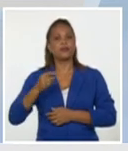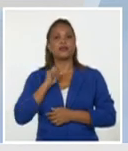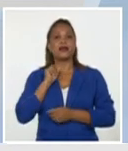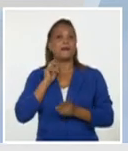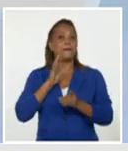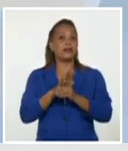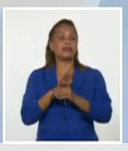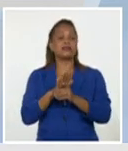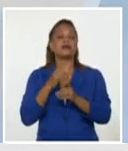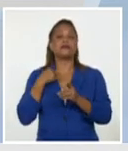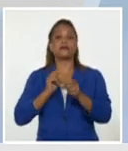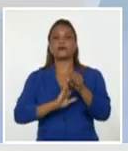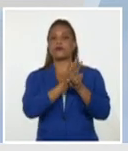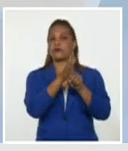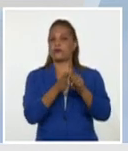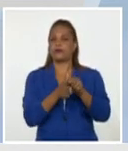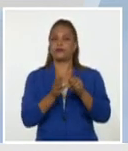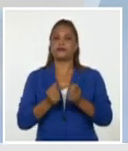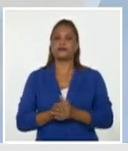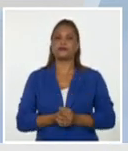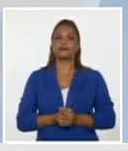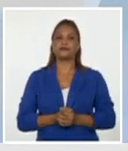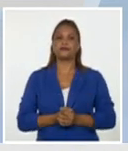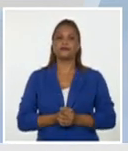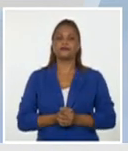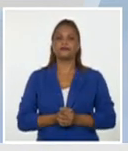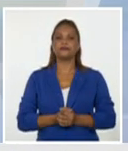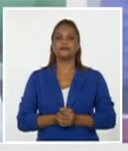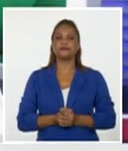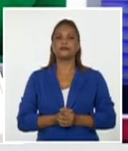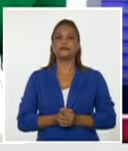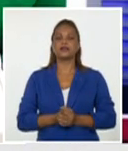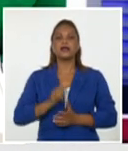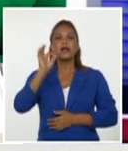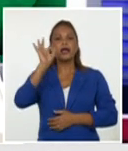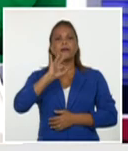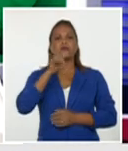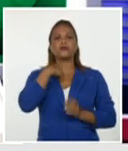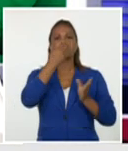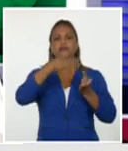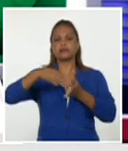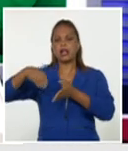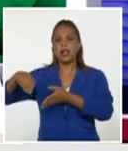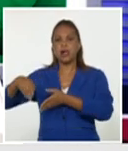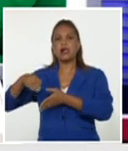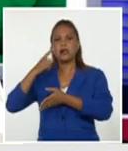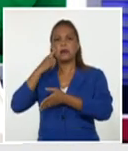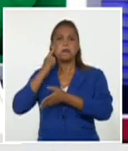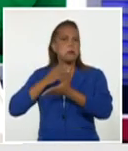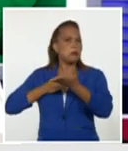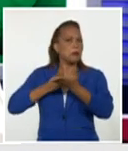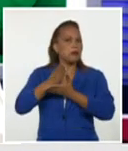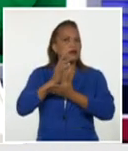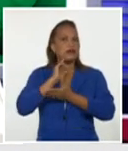inicio de la pandemia. La tasa de letalidad, si bien se mantiene en